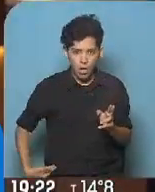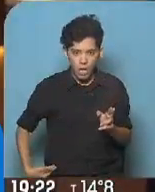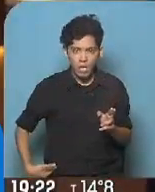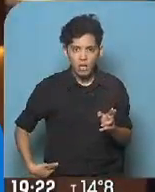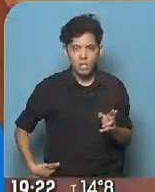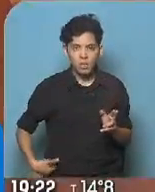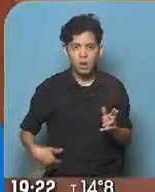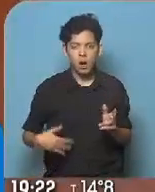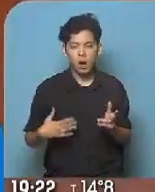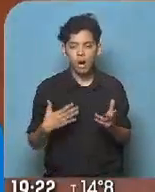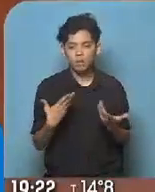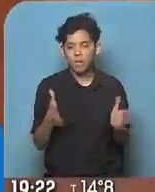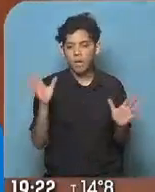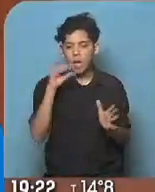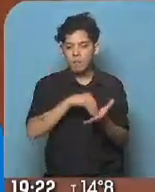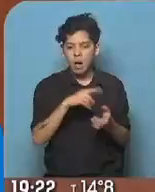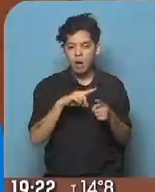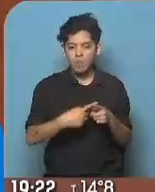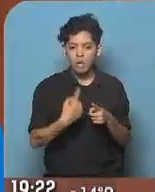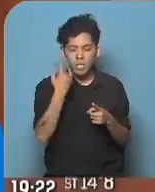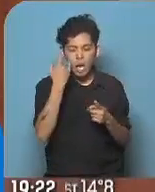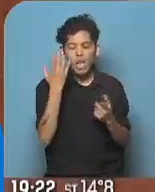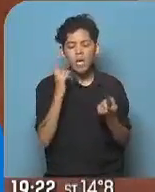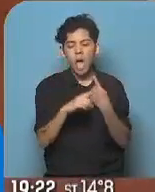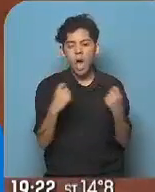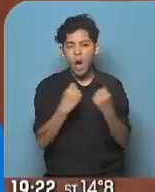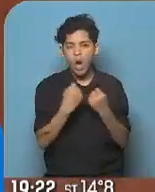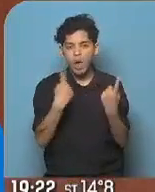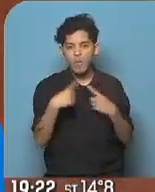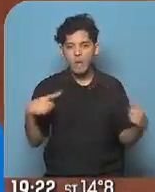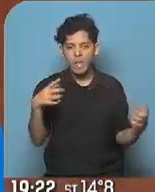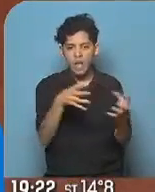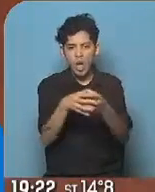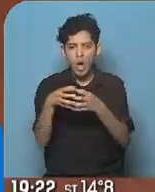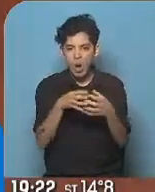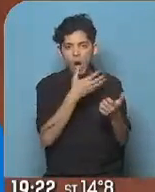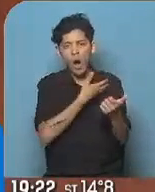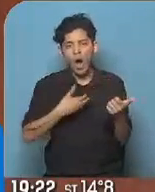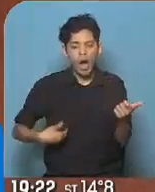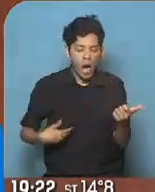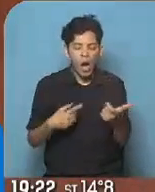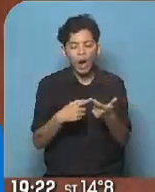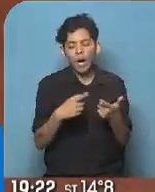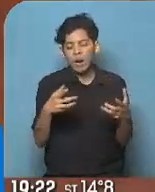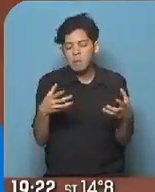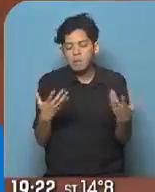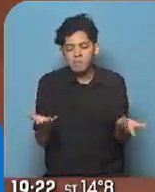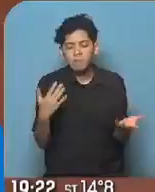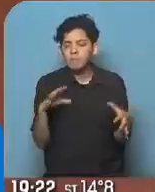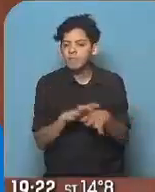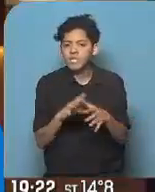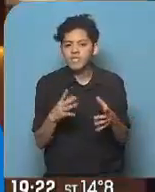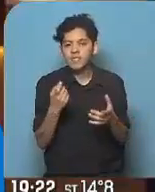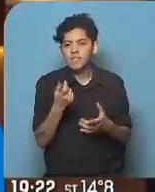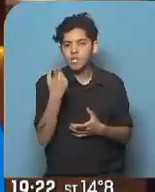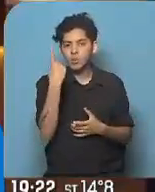a la política y a los acuerdos con los distintos sectores los gobernadores efectivamente yo te diría es casi